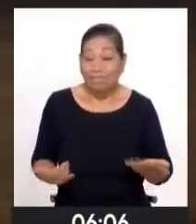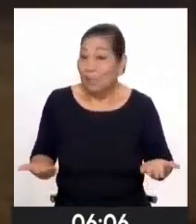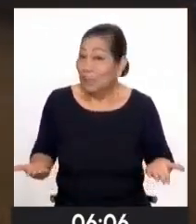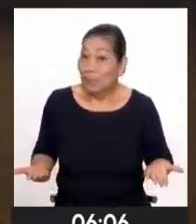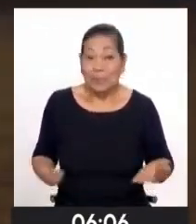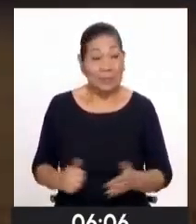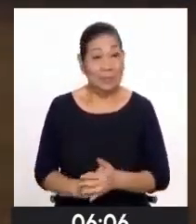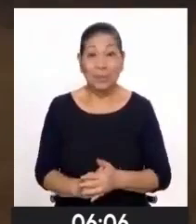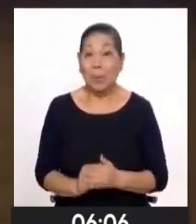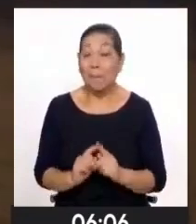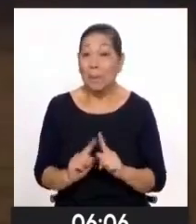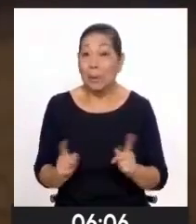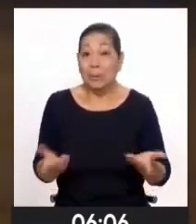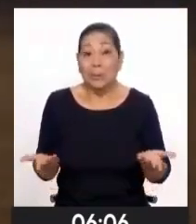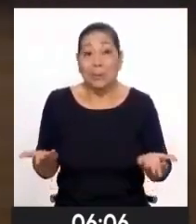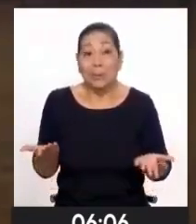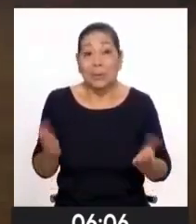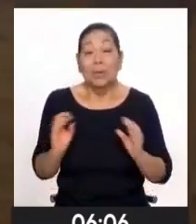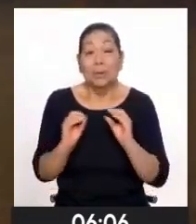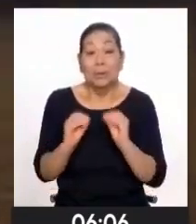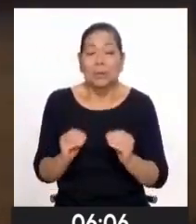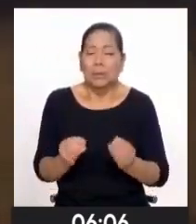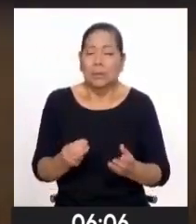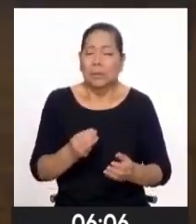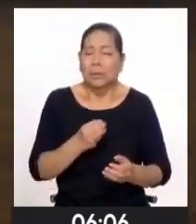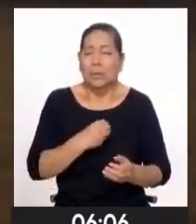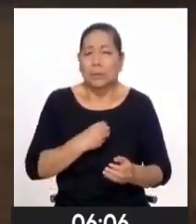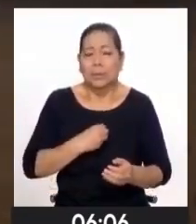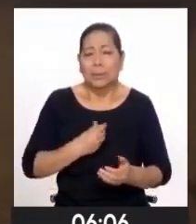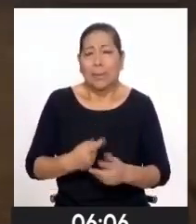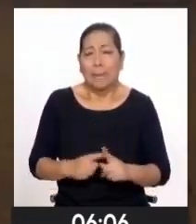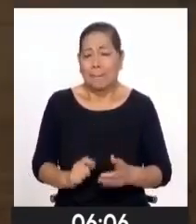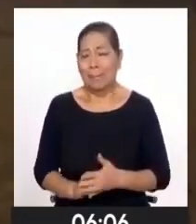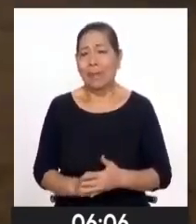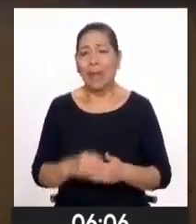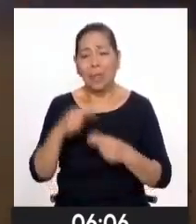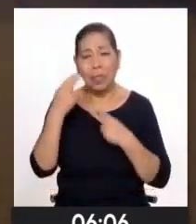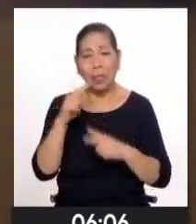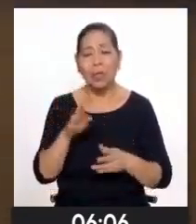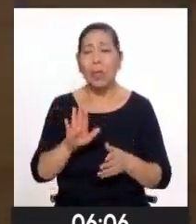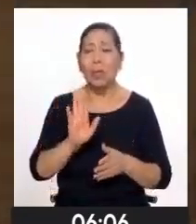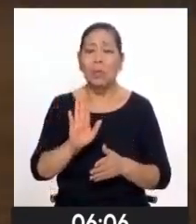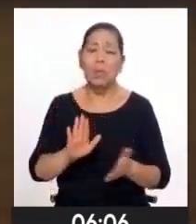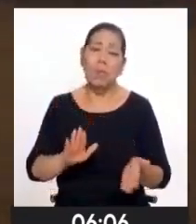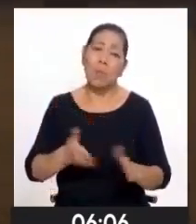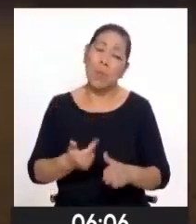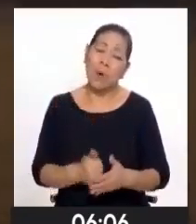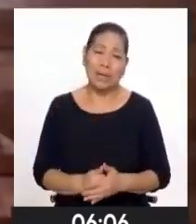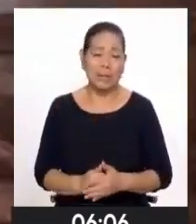y que vienen trabajando con el minsa y el mif para que se habiliten los recursos necesarios para el contrato de más personal